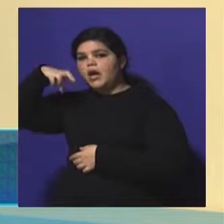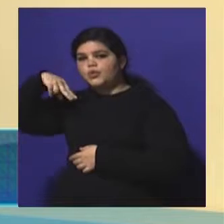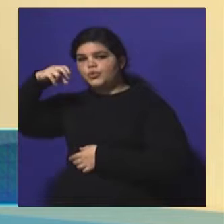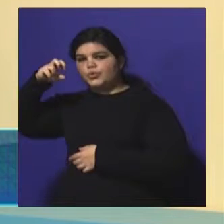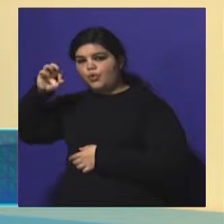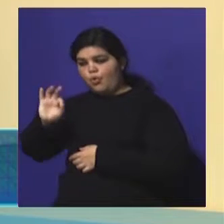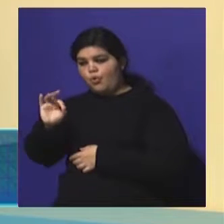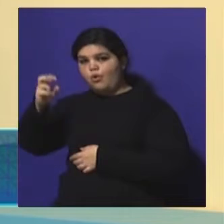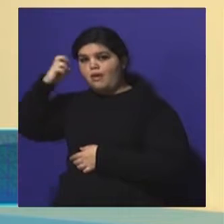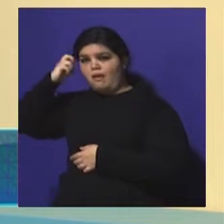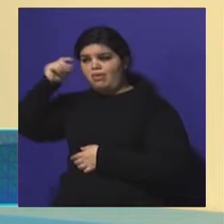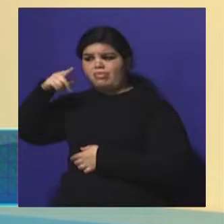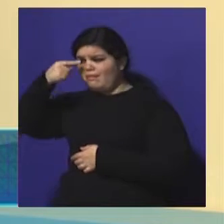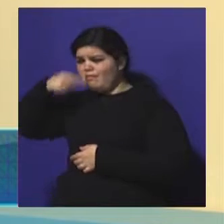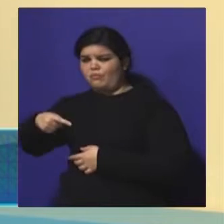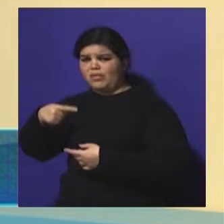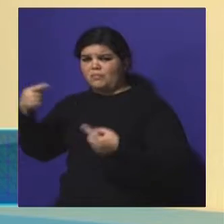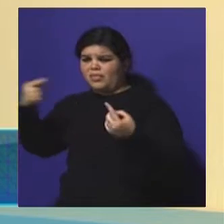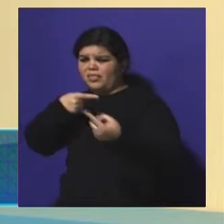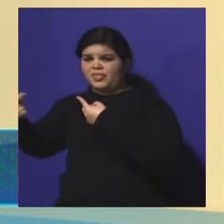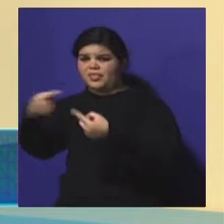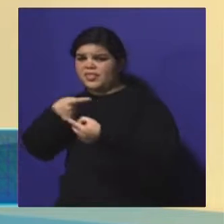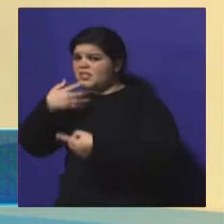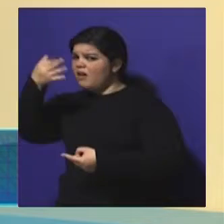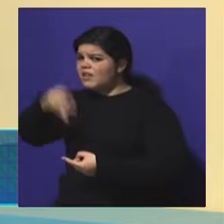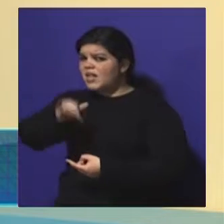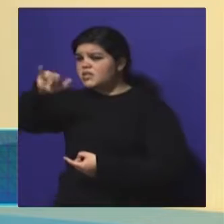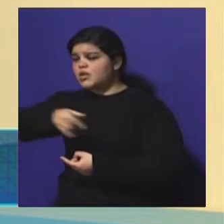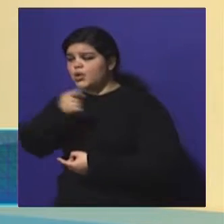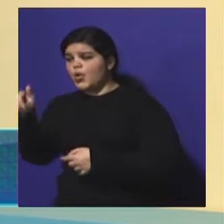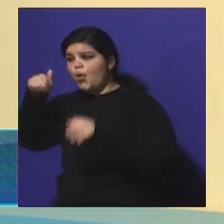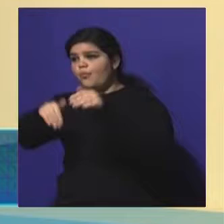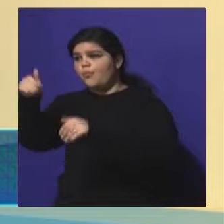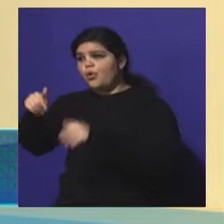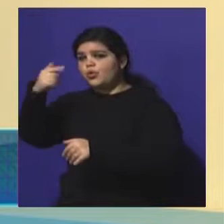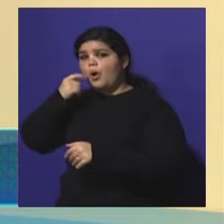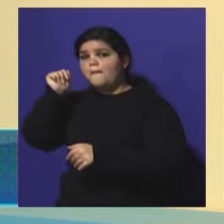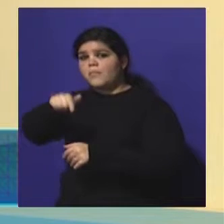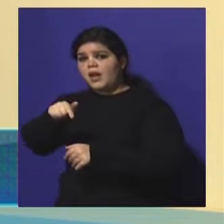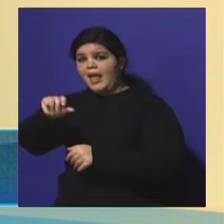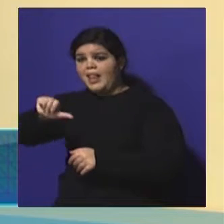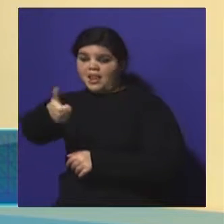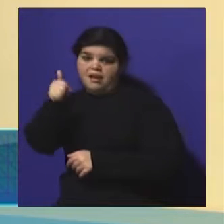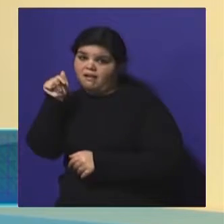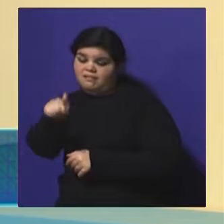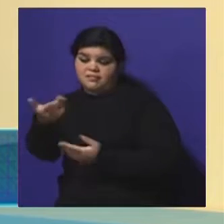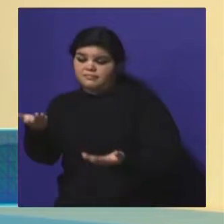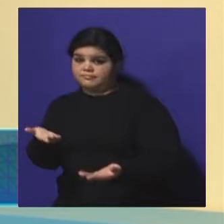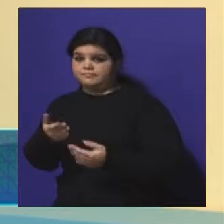discutió hasta último momento la legitimidad de los votos conseguidos por Manzur, que finalmente terminó siendo